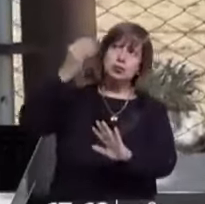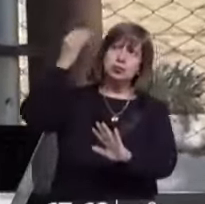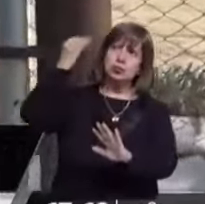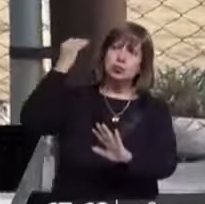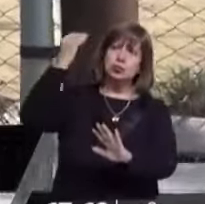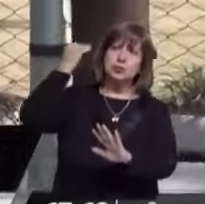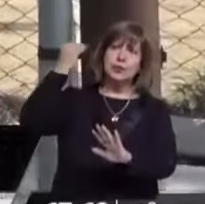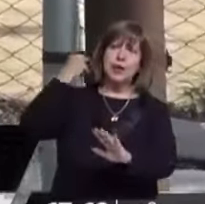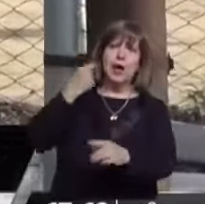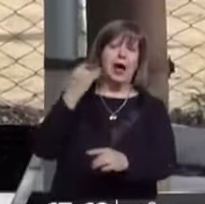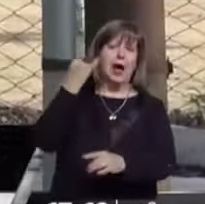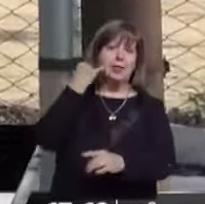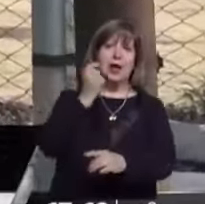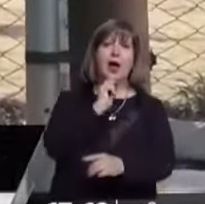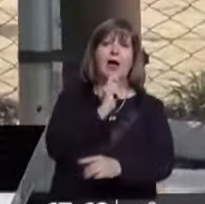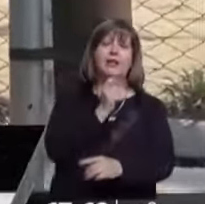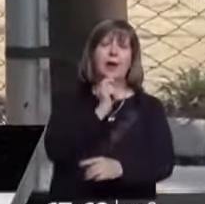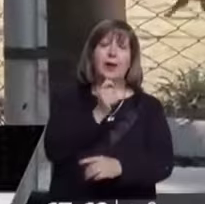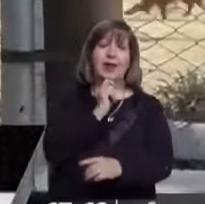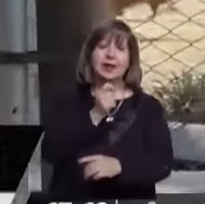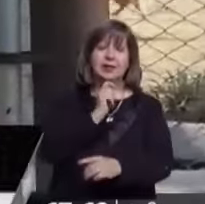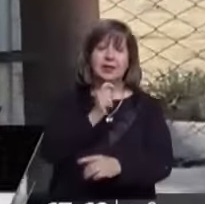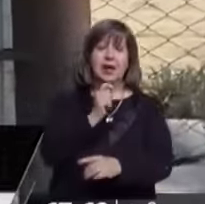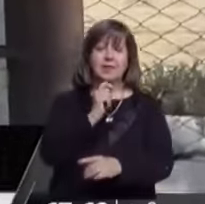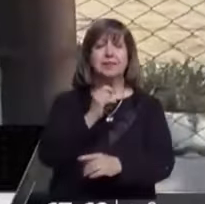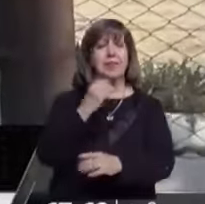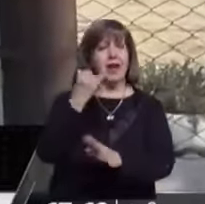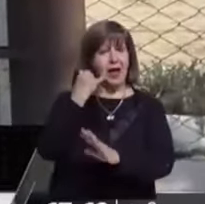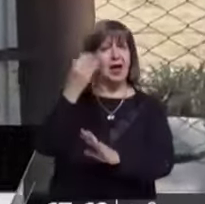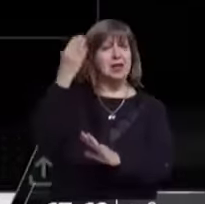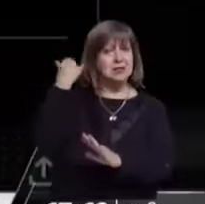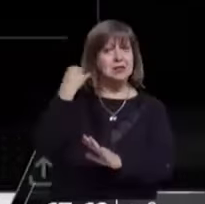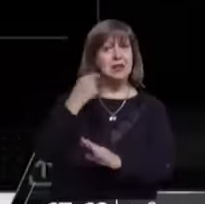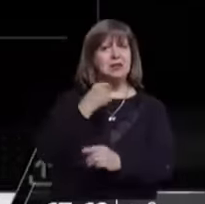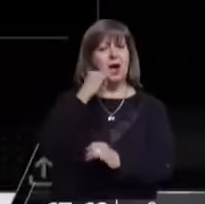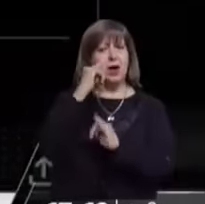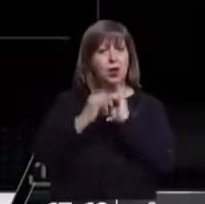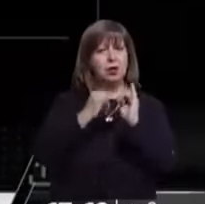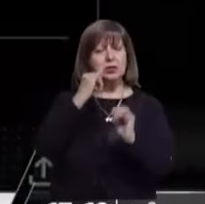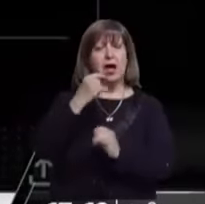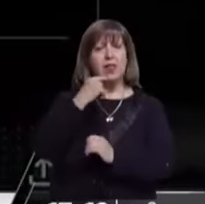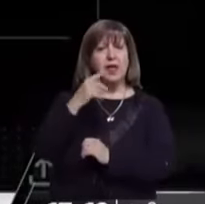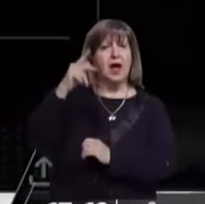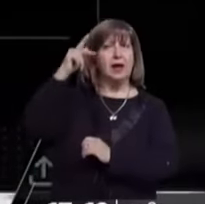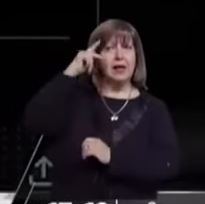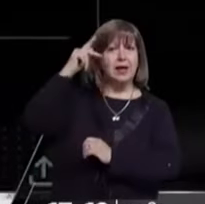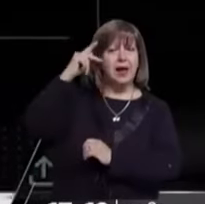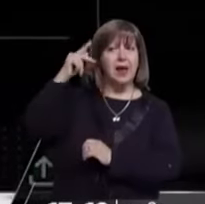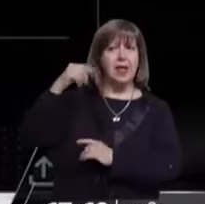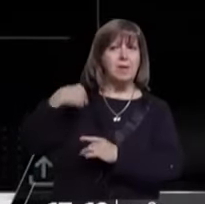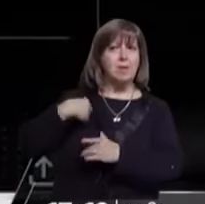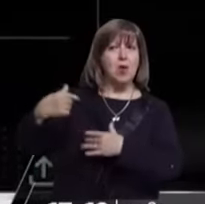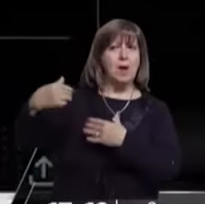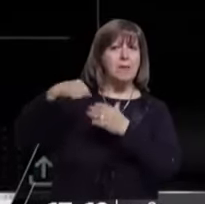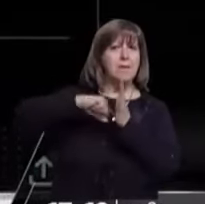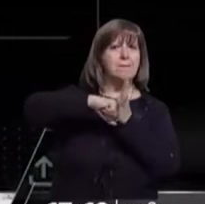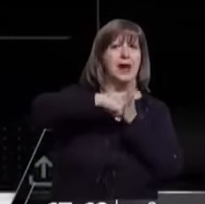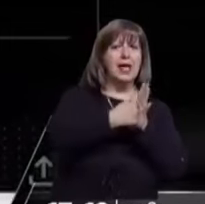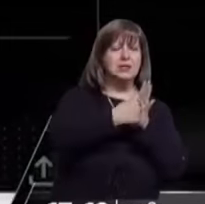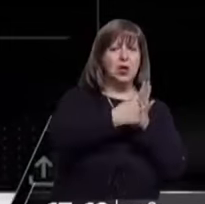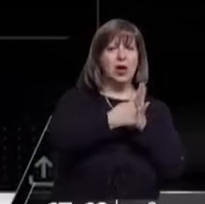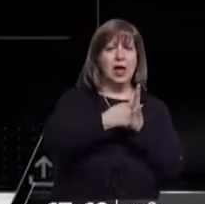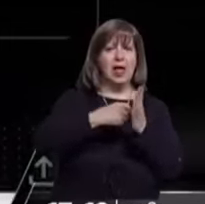una entrevista periodística, contó que el kirchnerismo lo había presionado para pagar